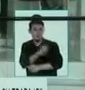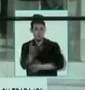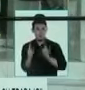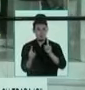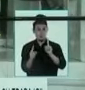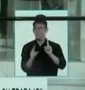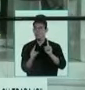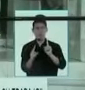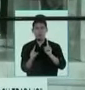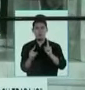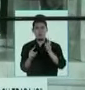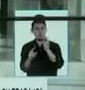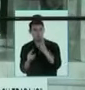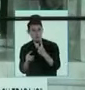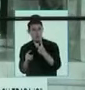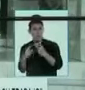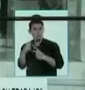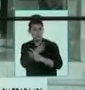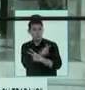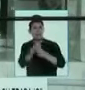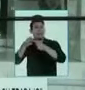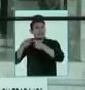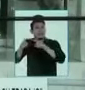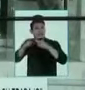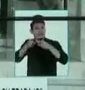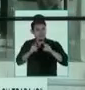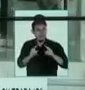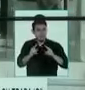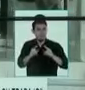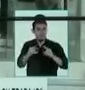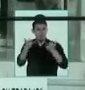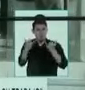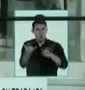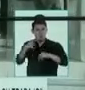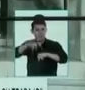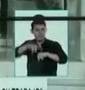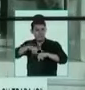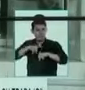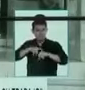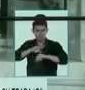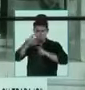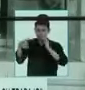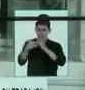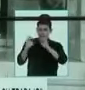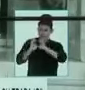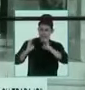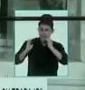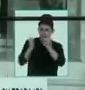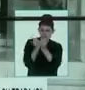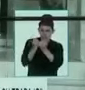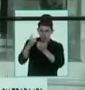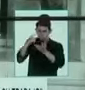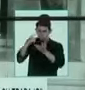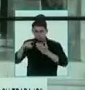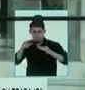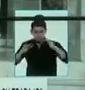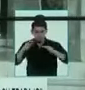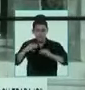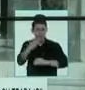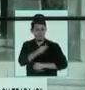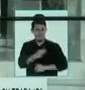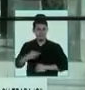que ya va a venir, que ya va a venir, no hay nada. Por eso no vacunan rápido. Porque si las vacunas se terminan este